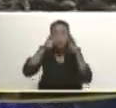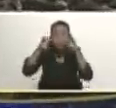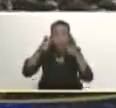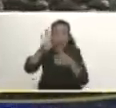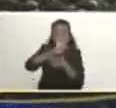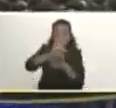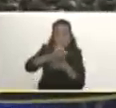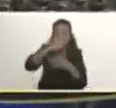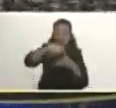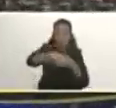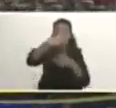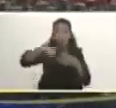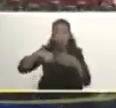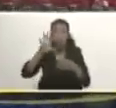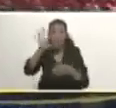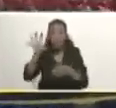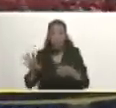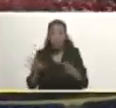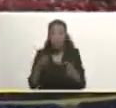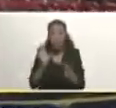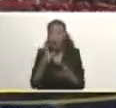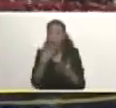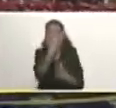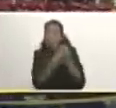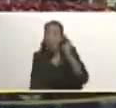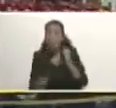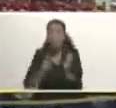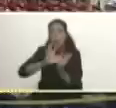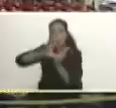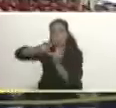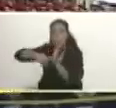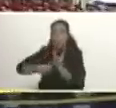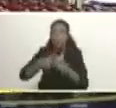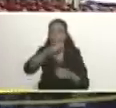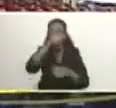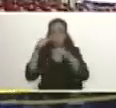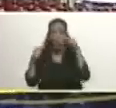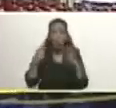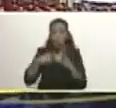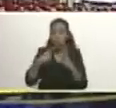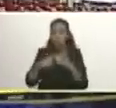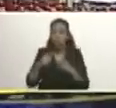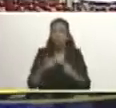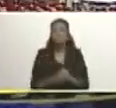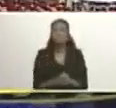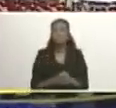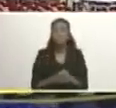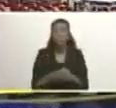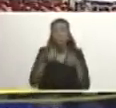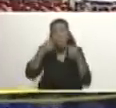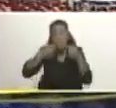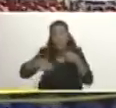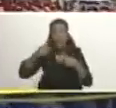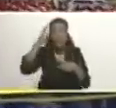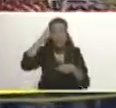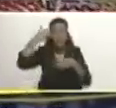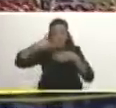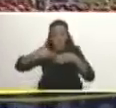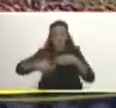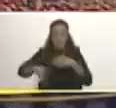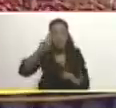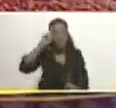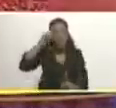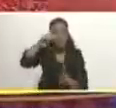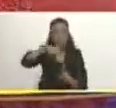frontera, persiguiendo a los ingresos clandestinos y los delitos de contrabando. Al pasar el tiempo y con el objeto